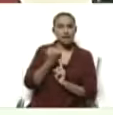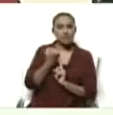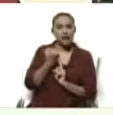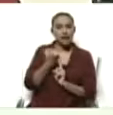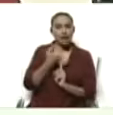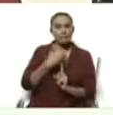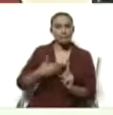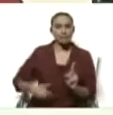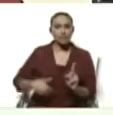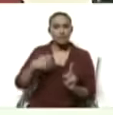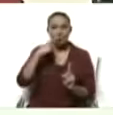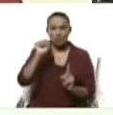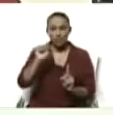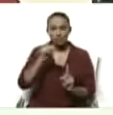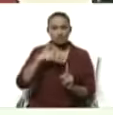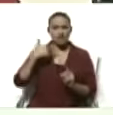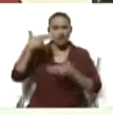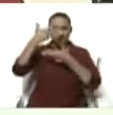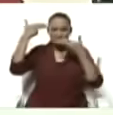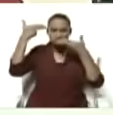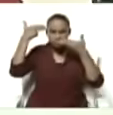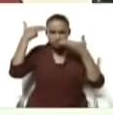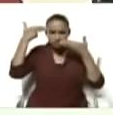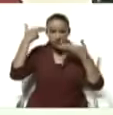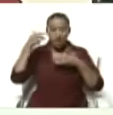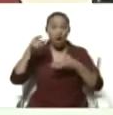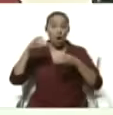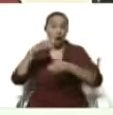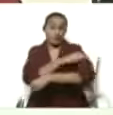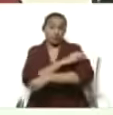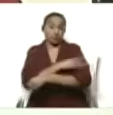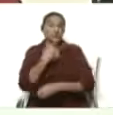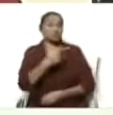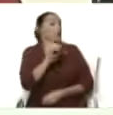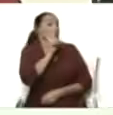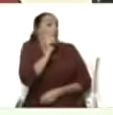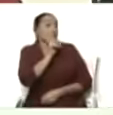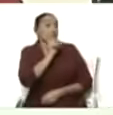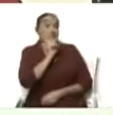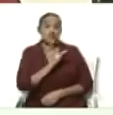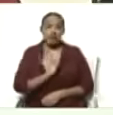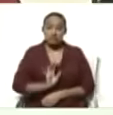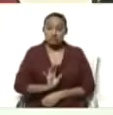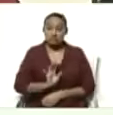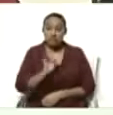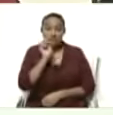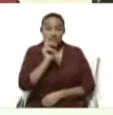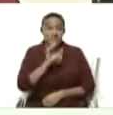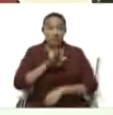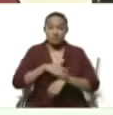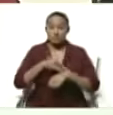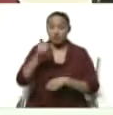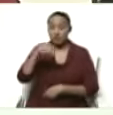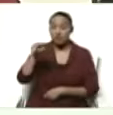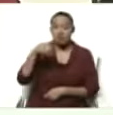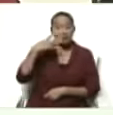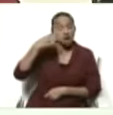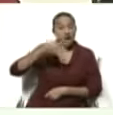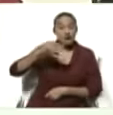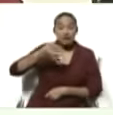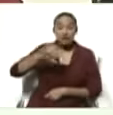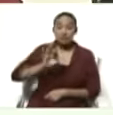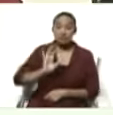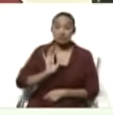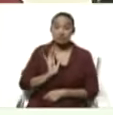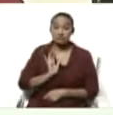de terroristas la oposición dice eso es mentira porque ellos creerán eso creerán eso